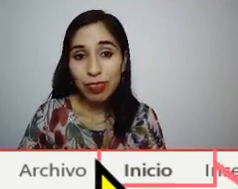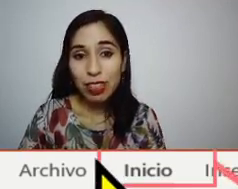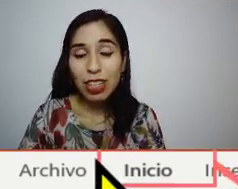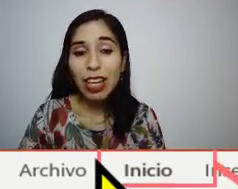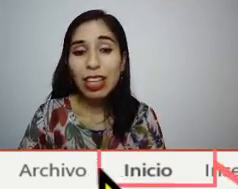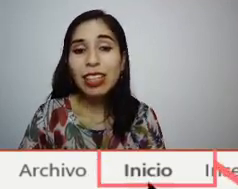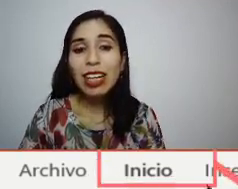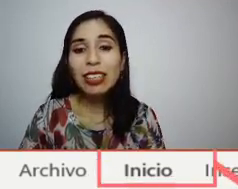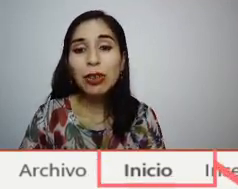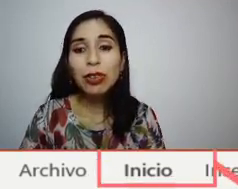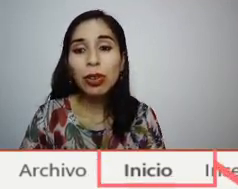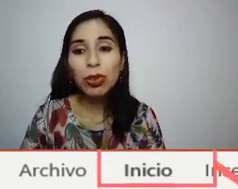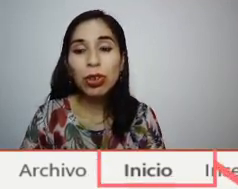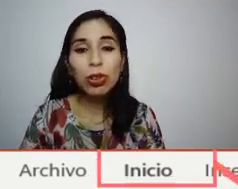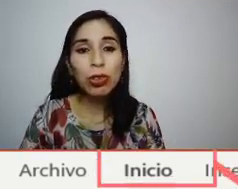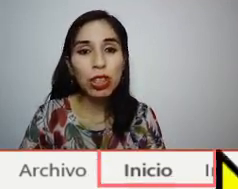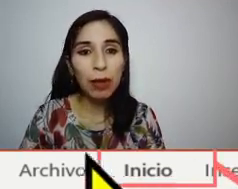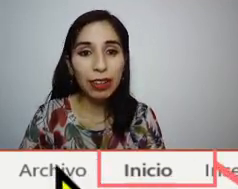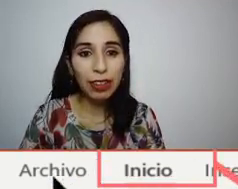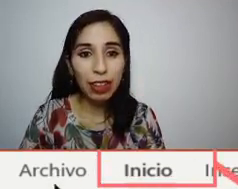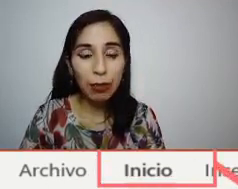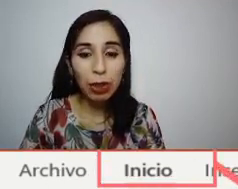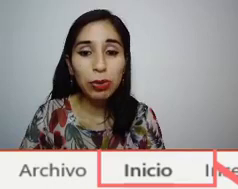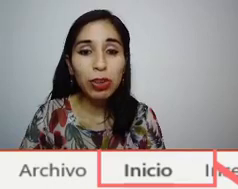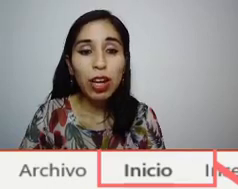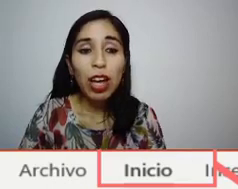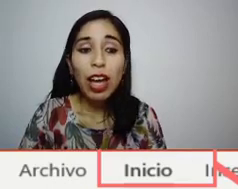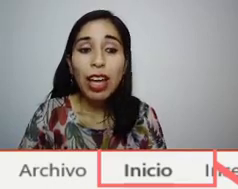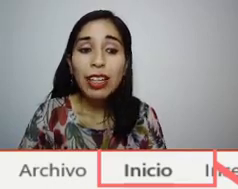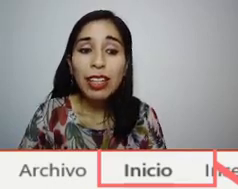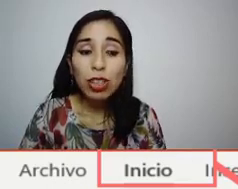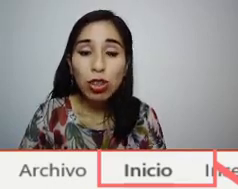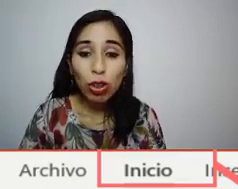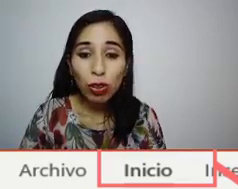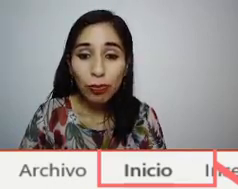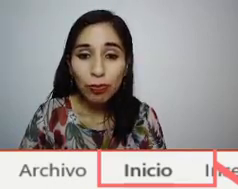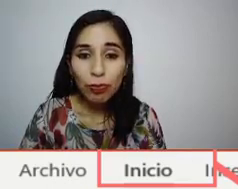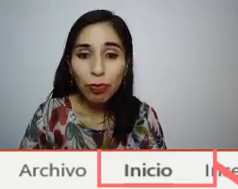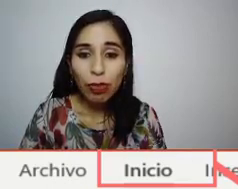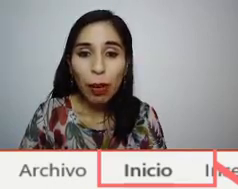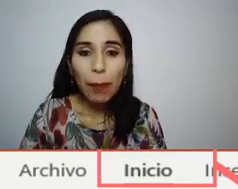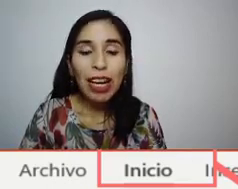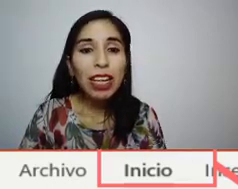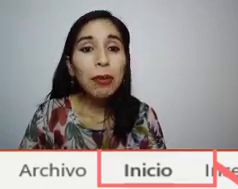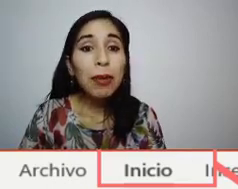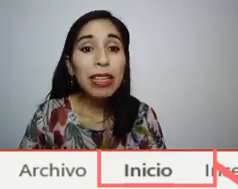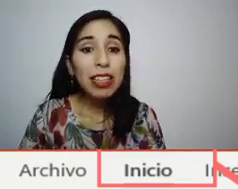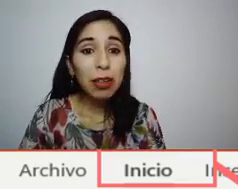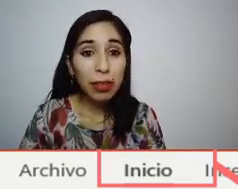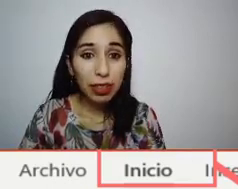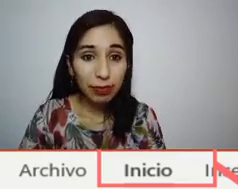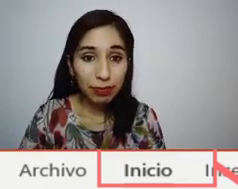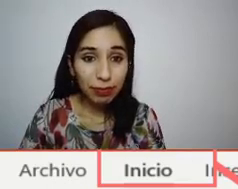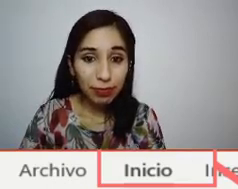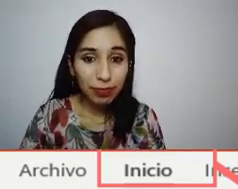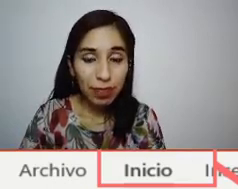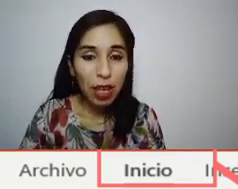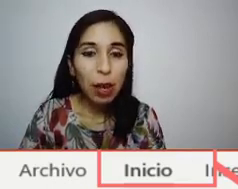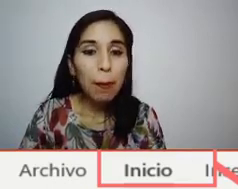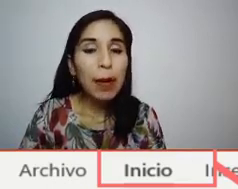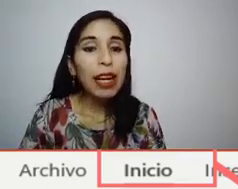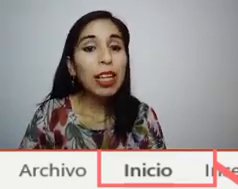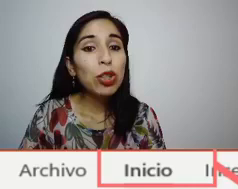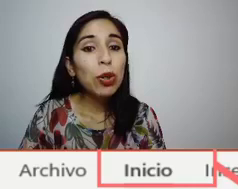si esta es la segunda opción de nuestra barrita de menú en inicio para que me va a servir